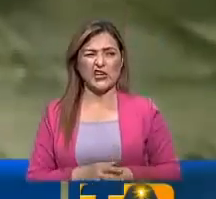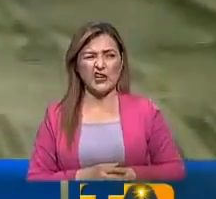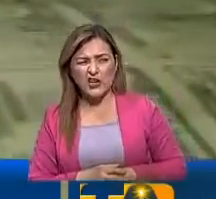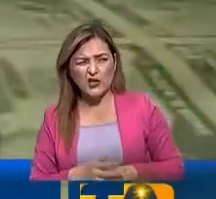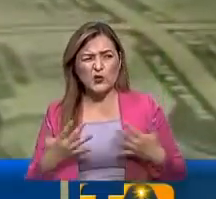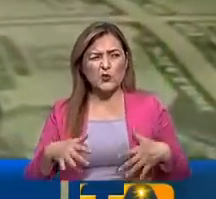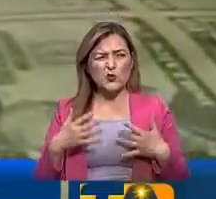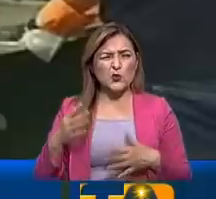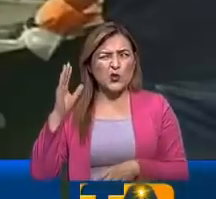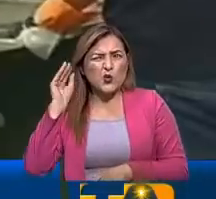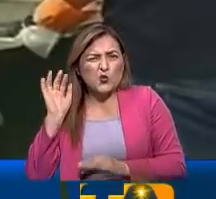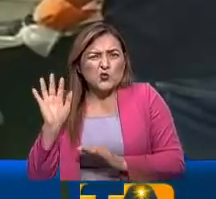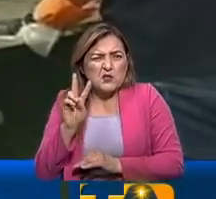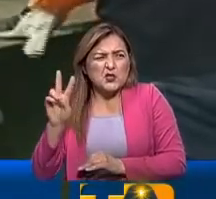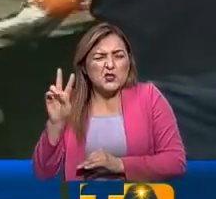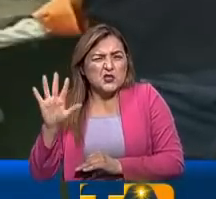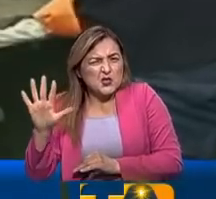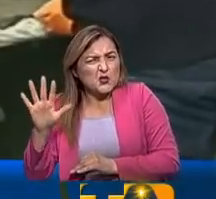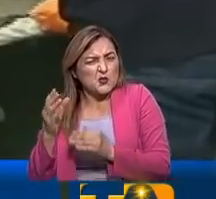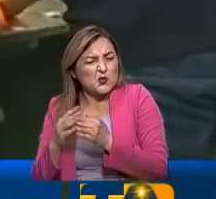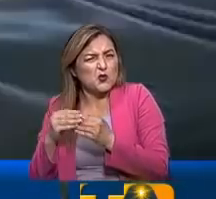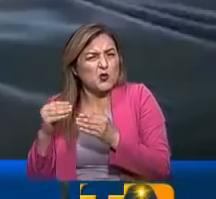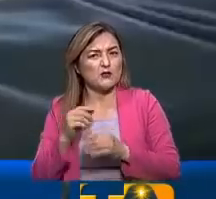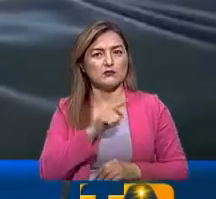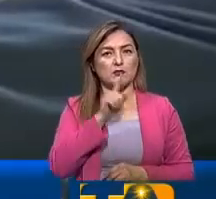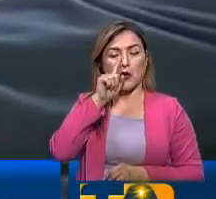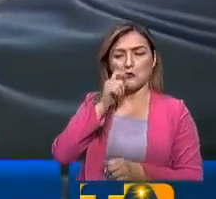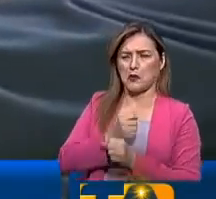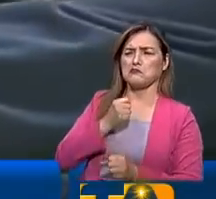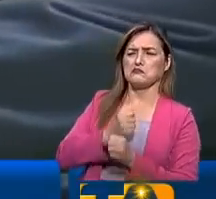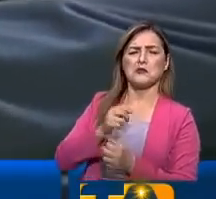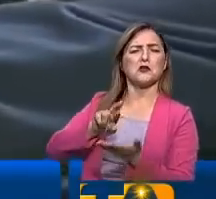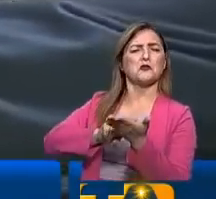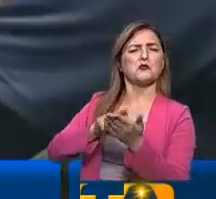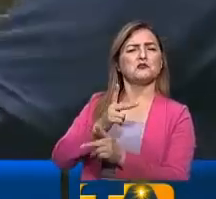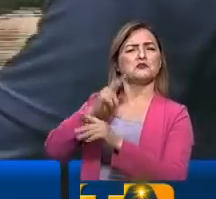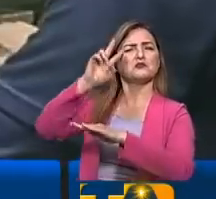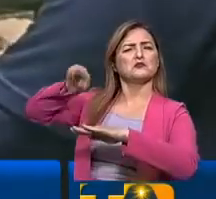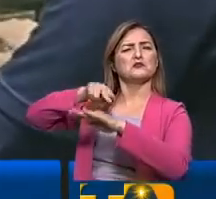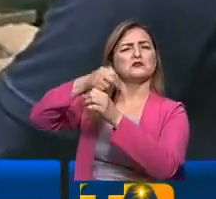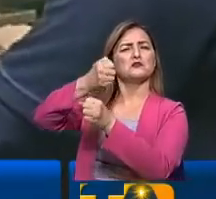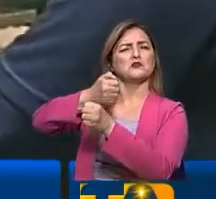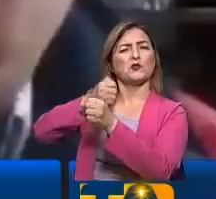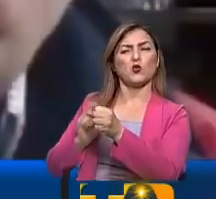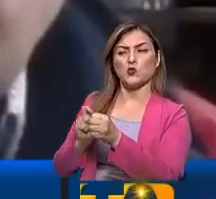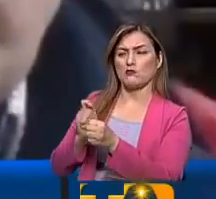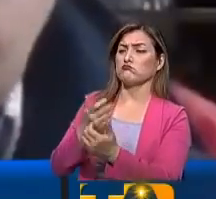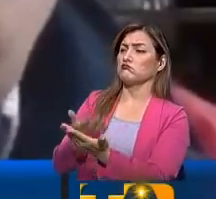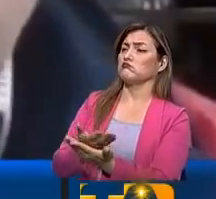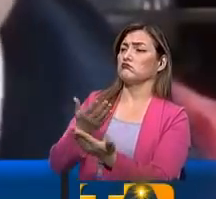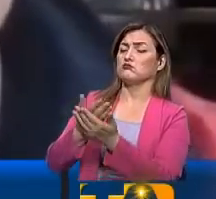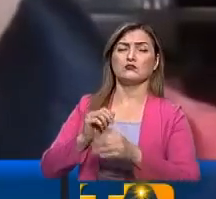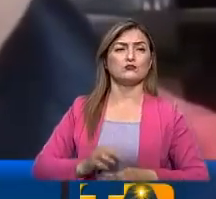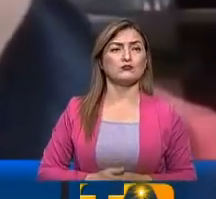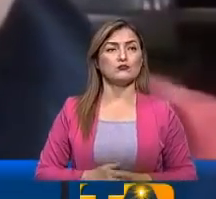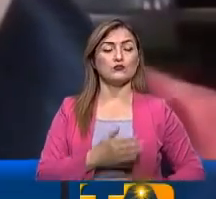de $25. Monto propuesto por los trabajadores en el marco de las reuniones del Consejo Nacional de Trabajo y Salarios. Edgar